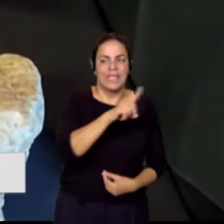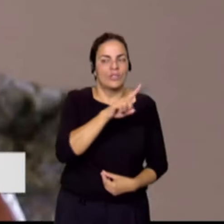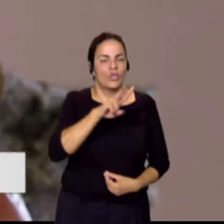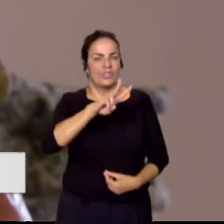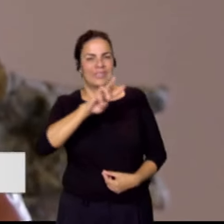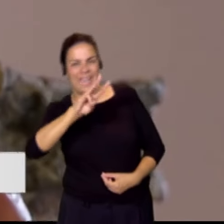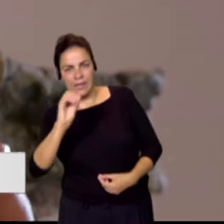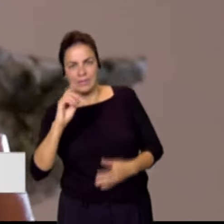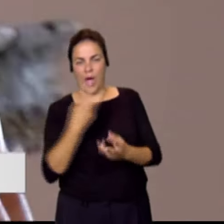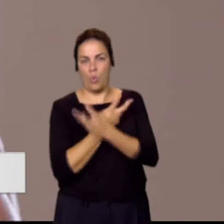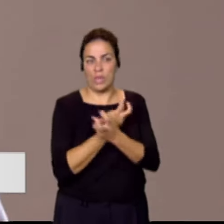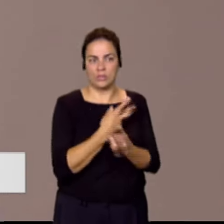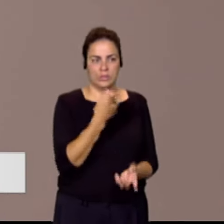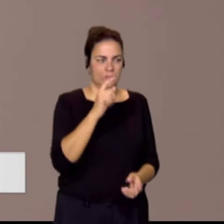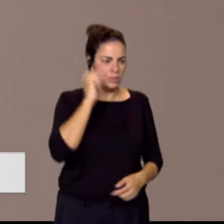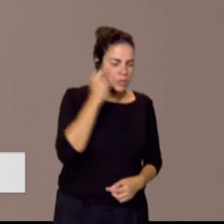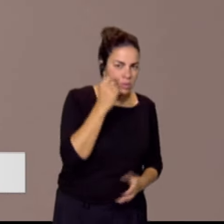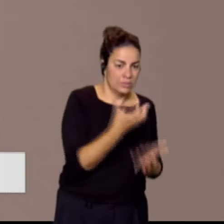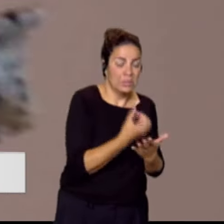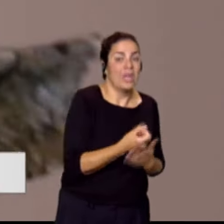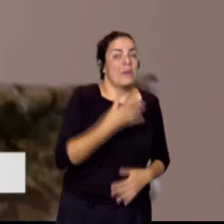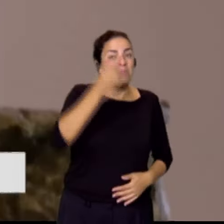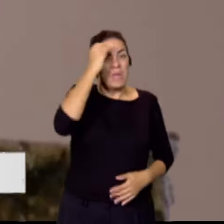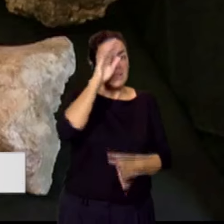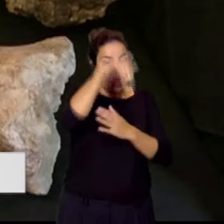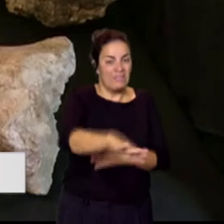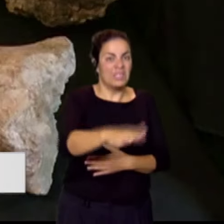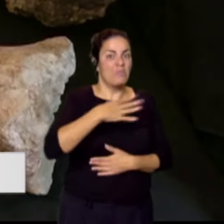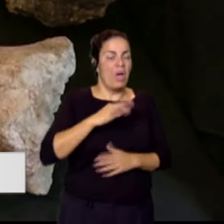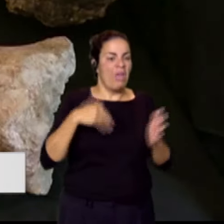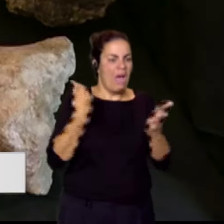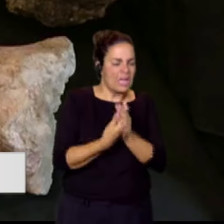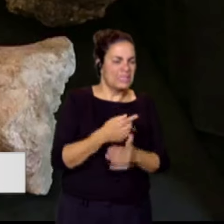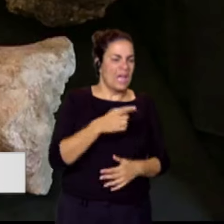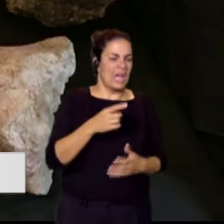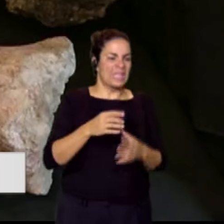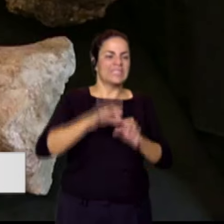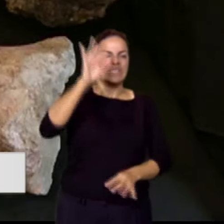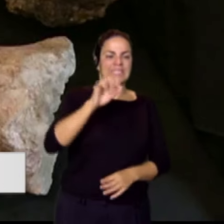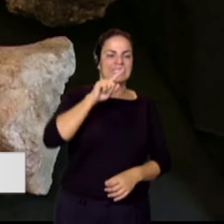medir 5 m y pesar nada más y nada menos que hasta 12